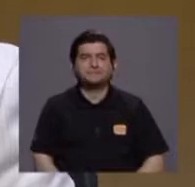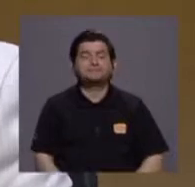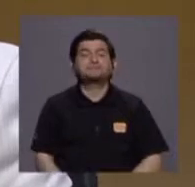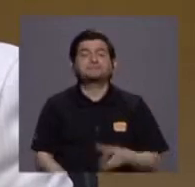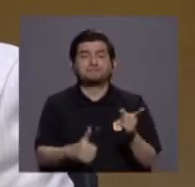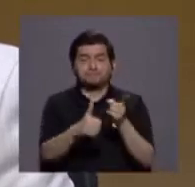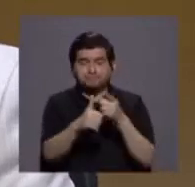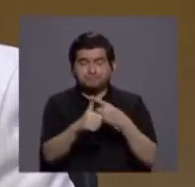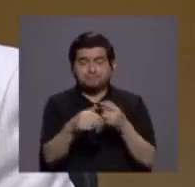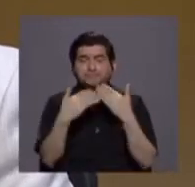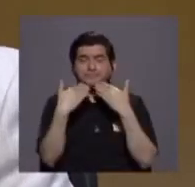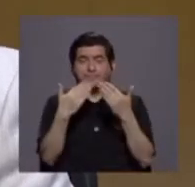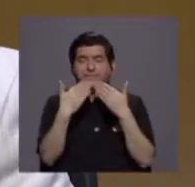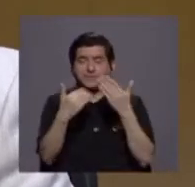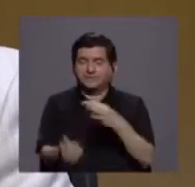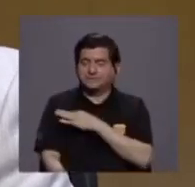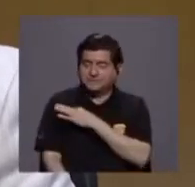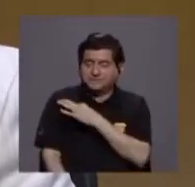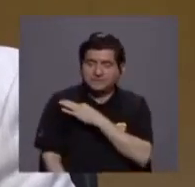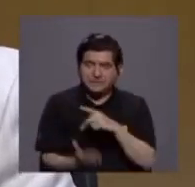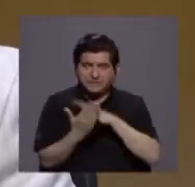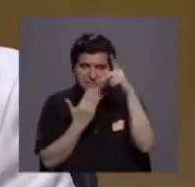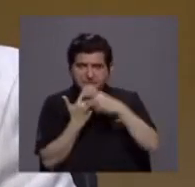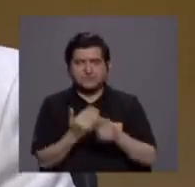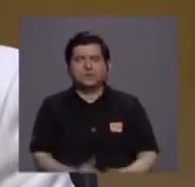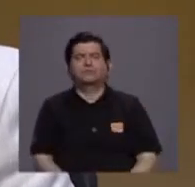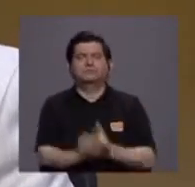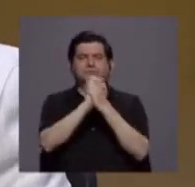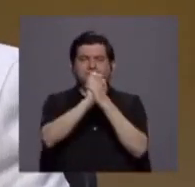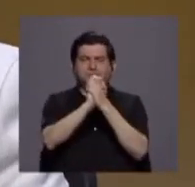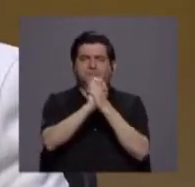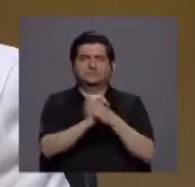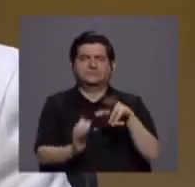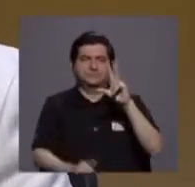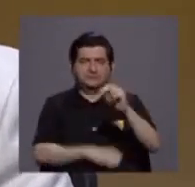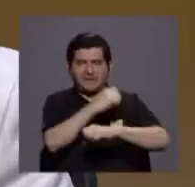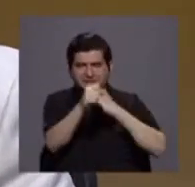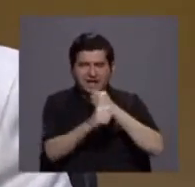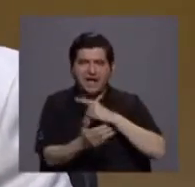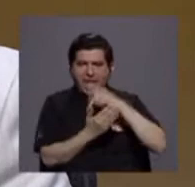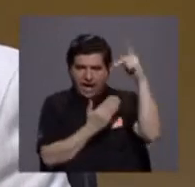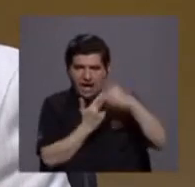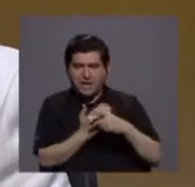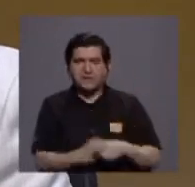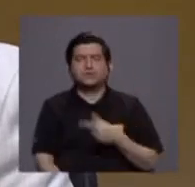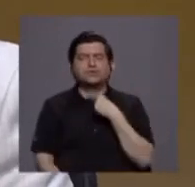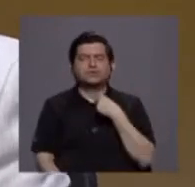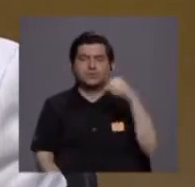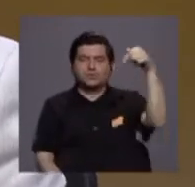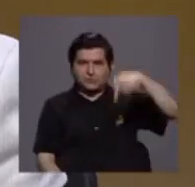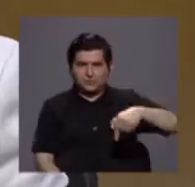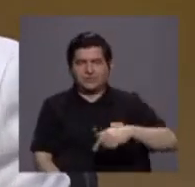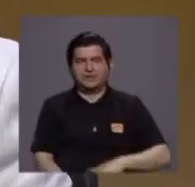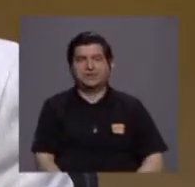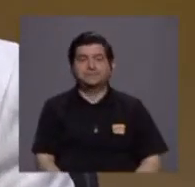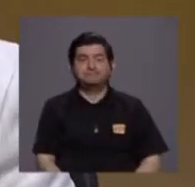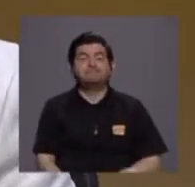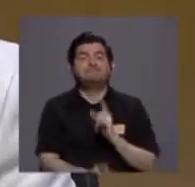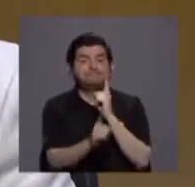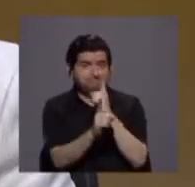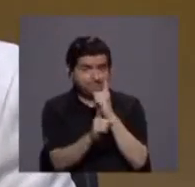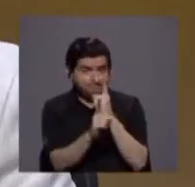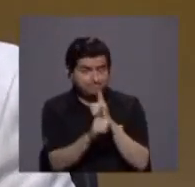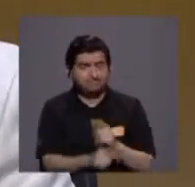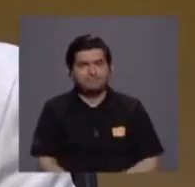Primero que todo, agradecerle la invitación a su programa y felicitarle por los 20 años de programa. Un placer estar acá. Bueno,